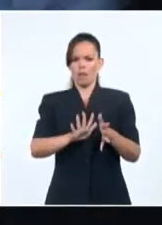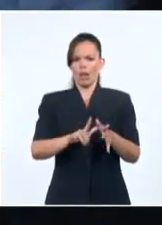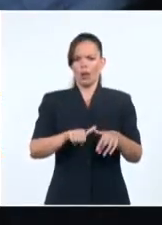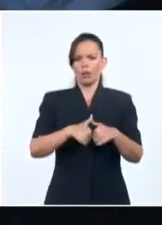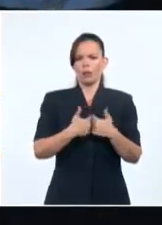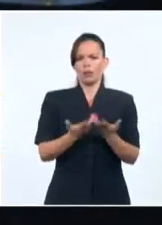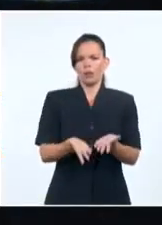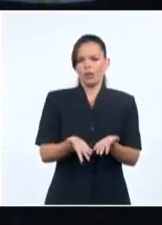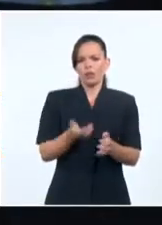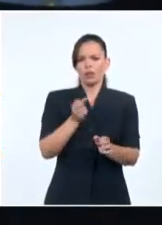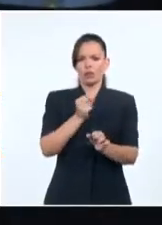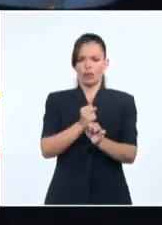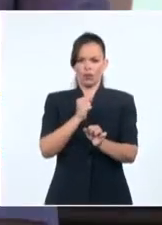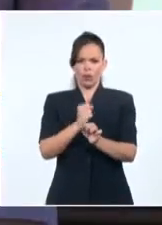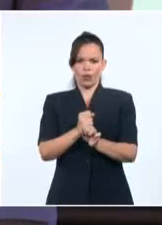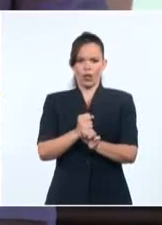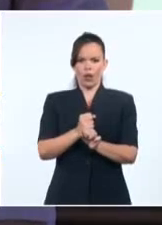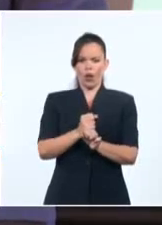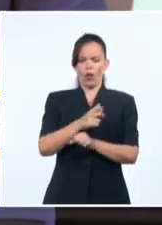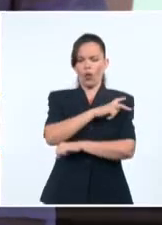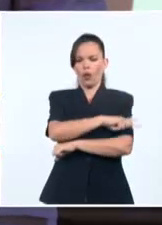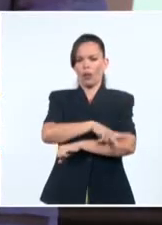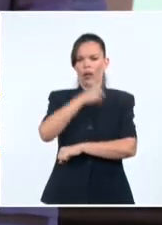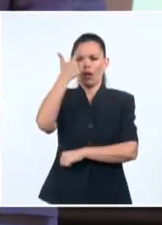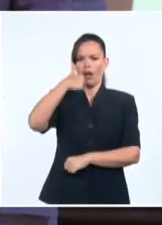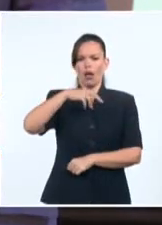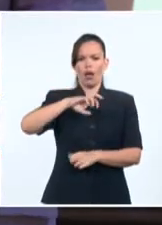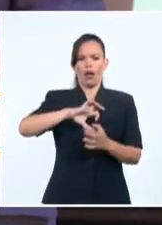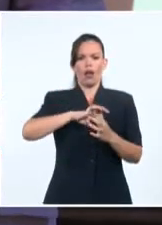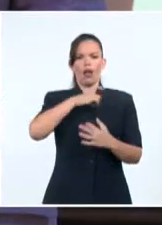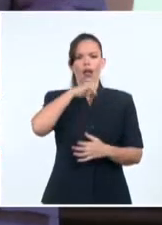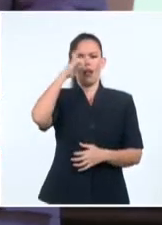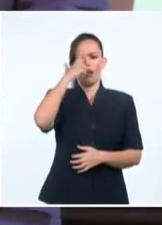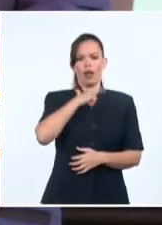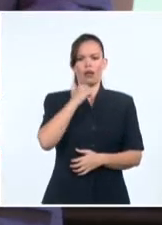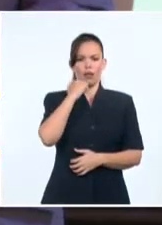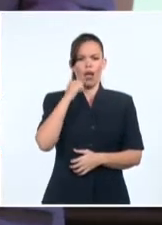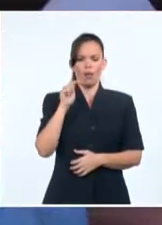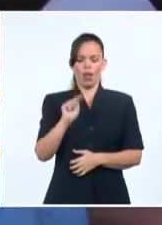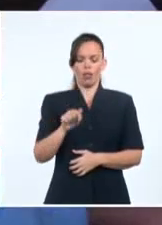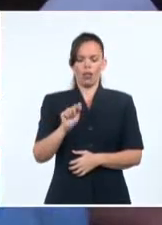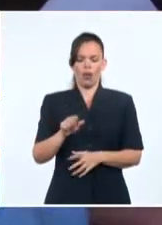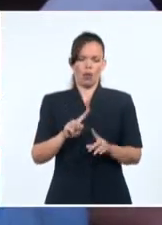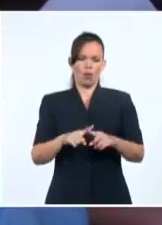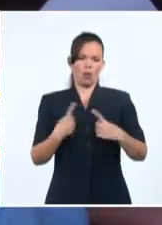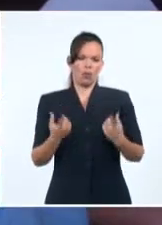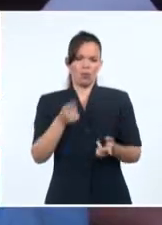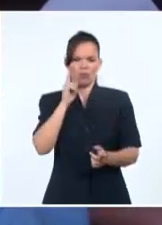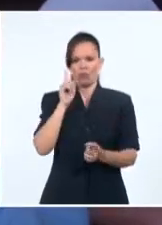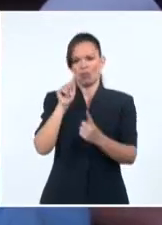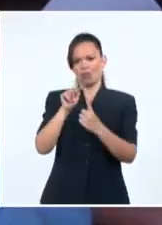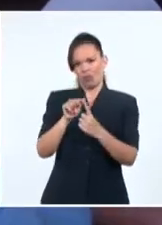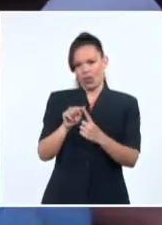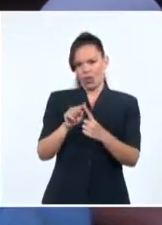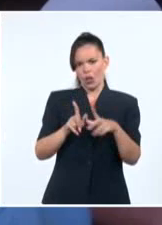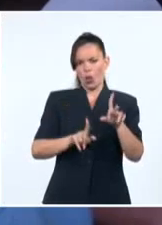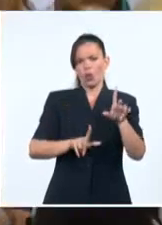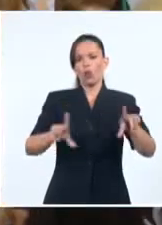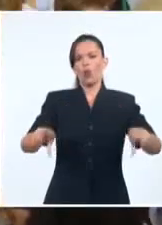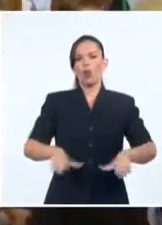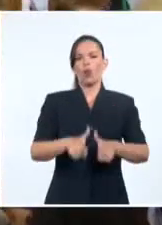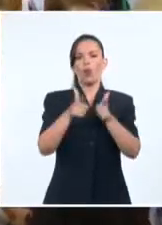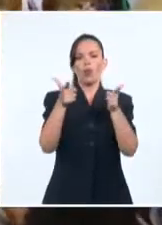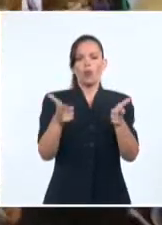económicos argelinos. Es, a criterio de los oradores de ambas partes, fruto de la voluntad política común por